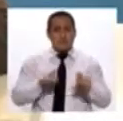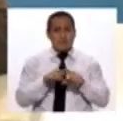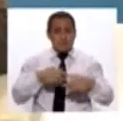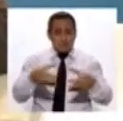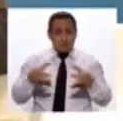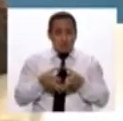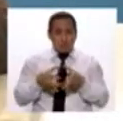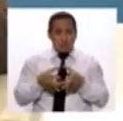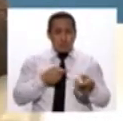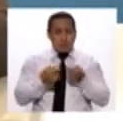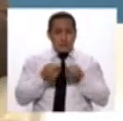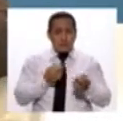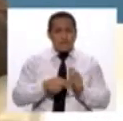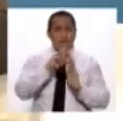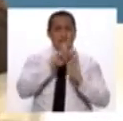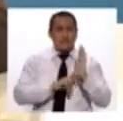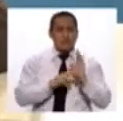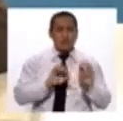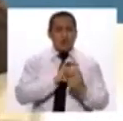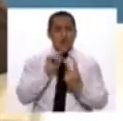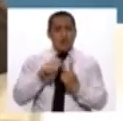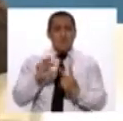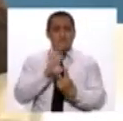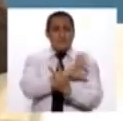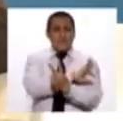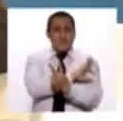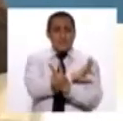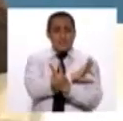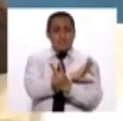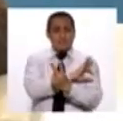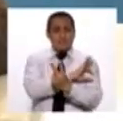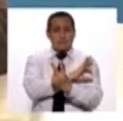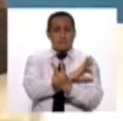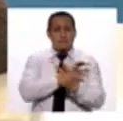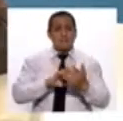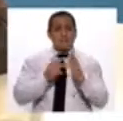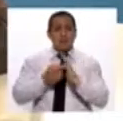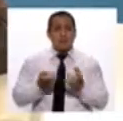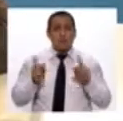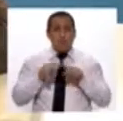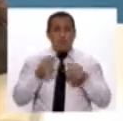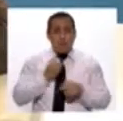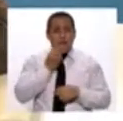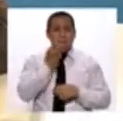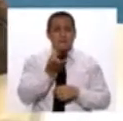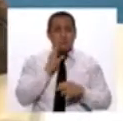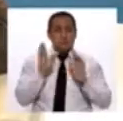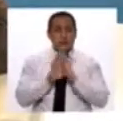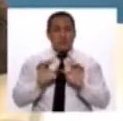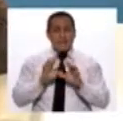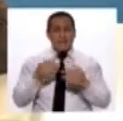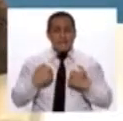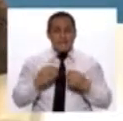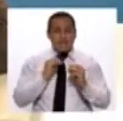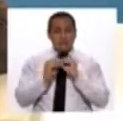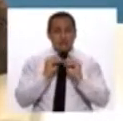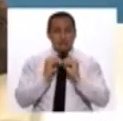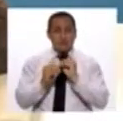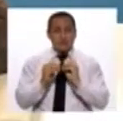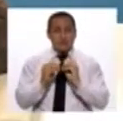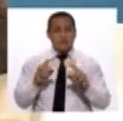tribunales administrativos, como el tribunal registral o el tribunal fiscal, una vez que advierten un caso que tienen que